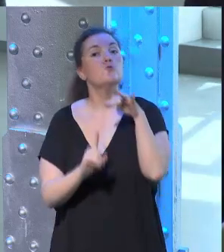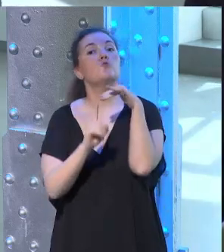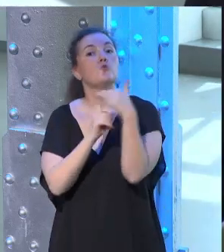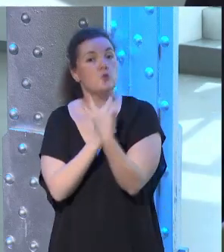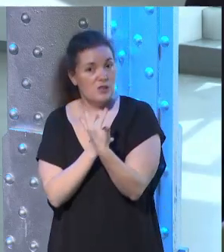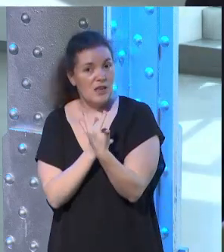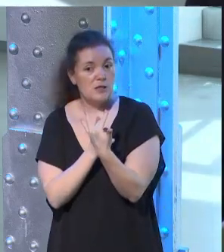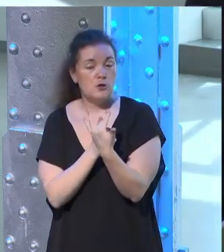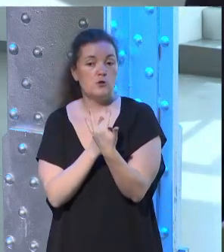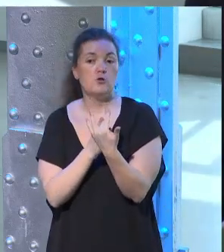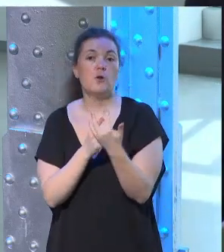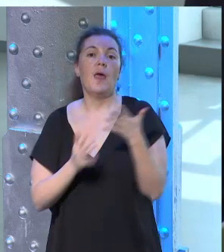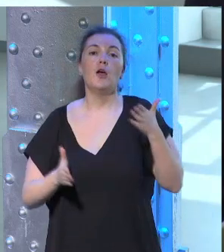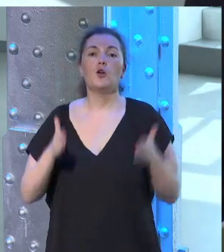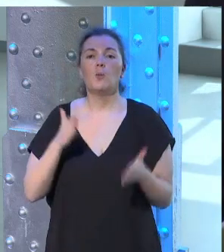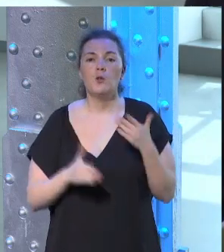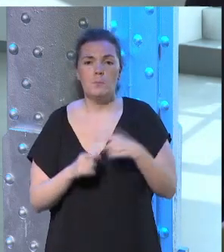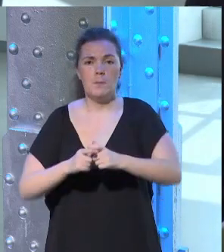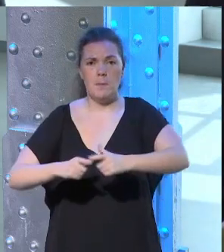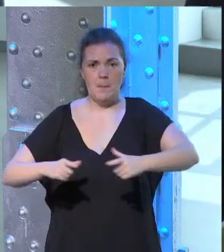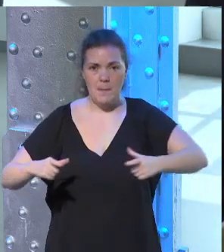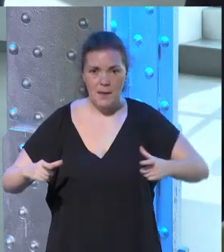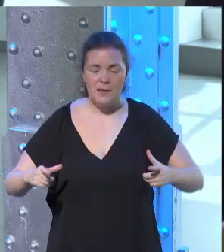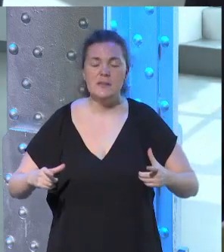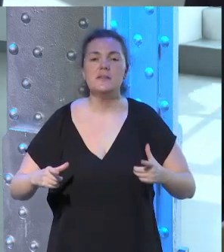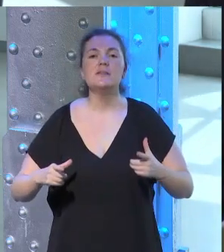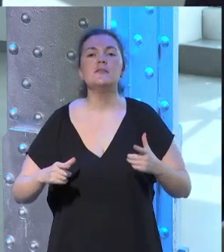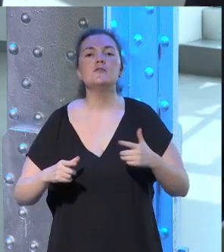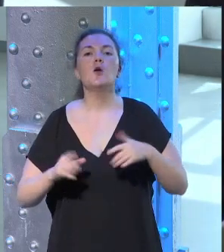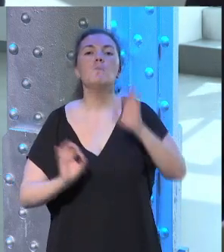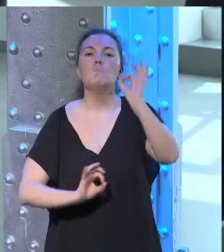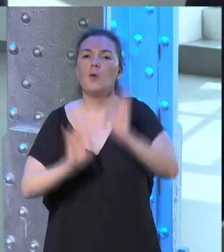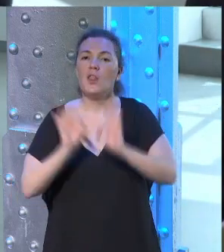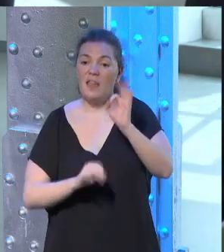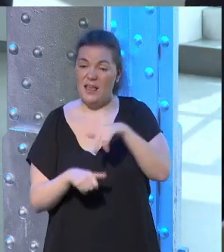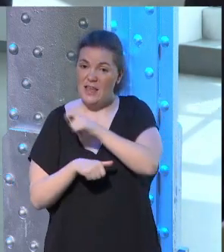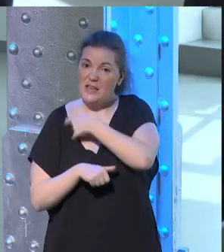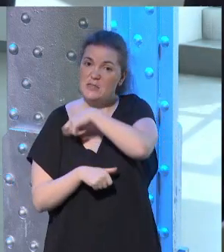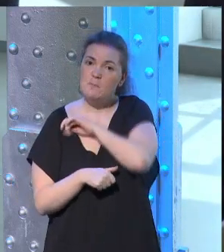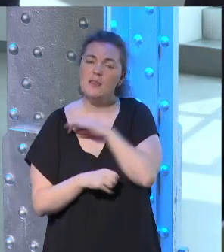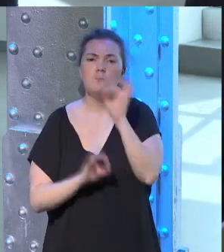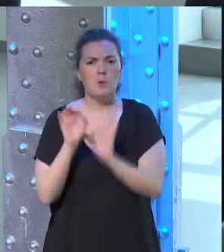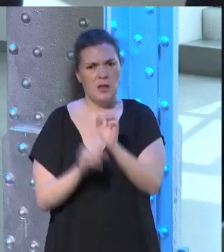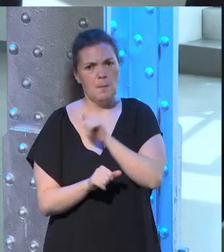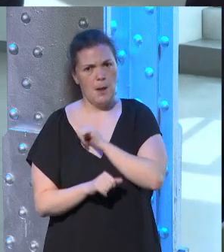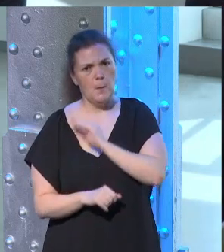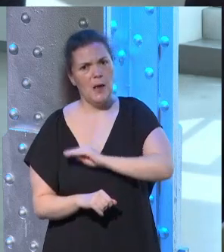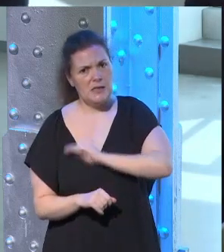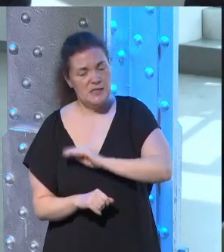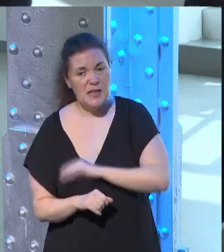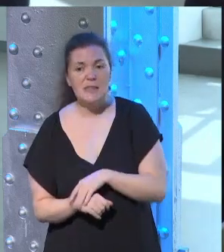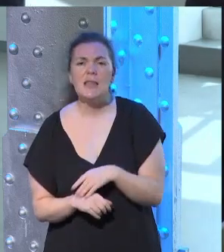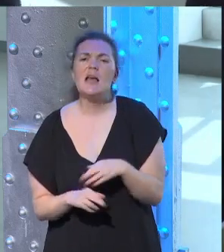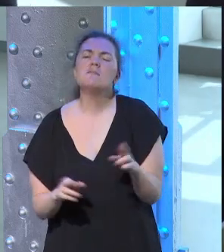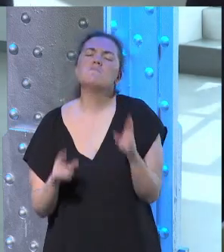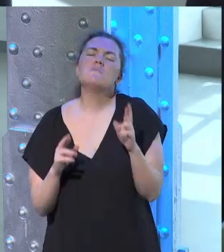además de creciente robotización y con unos porcentajes de desempleo en este país enormes, la única esperanza